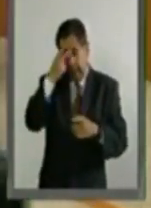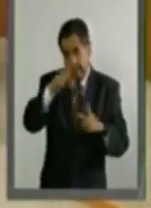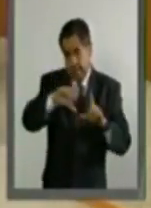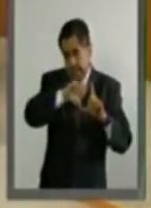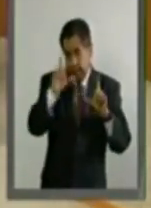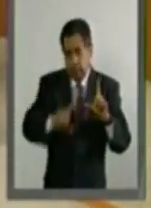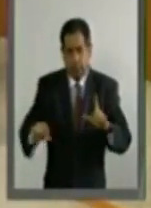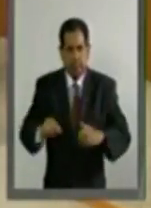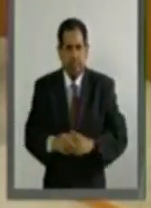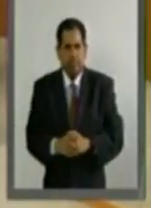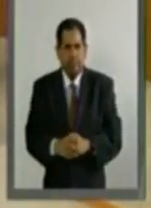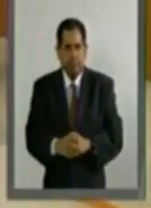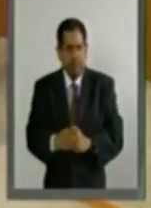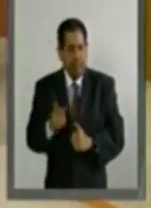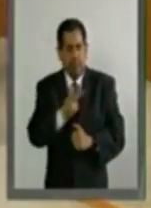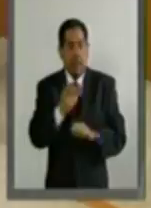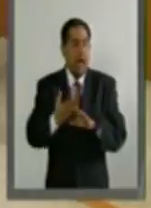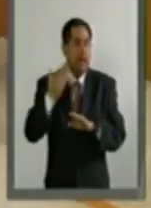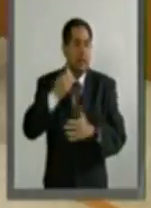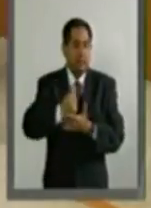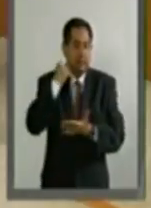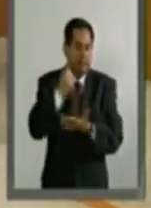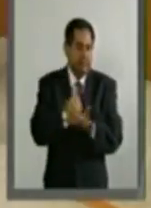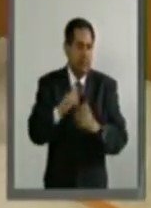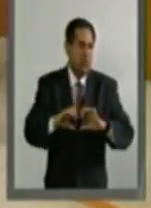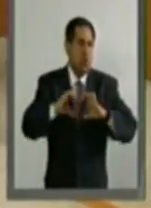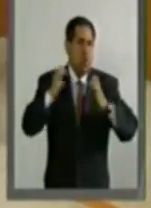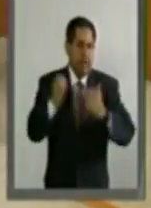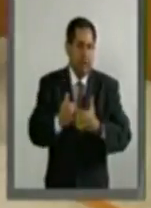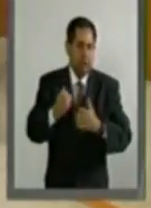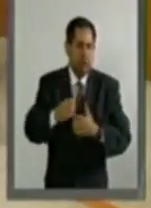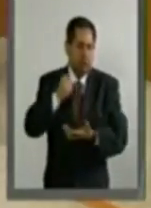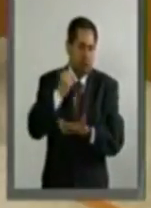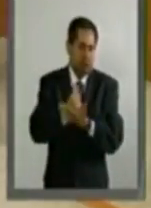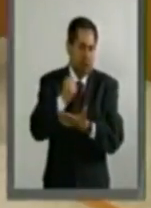nacional, ambas aprobadas por el Congreso de la Unión.